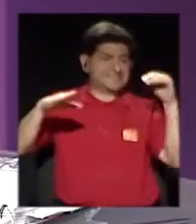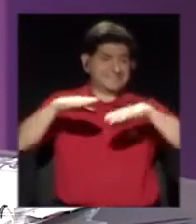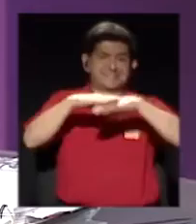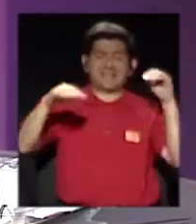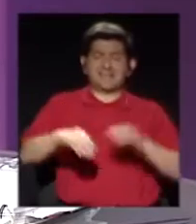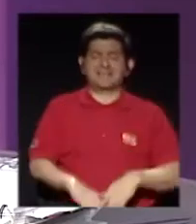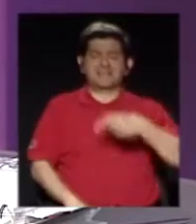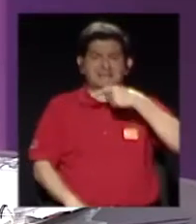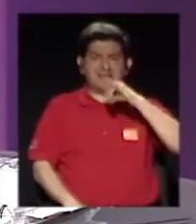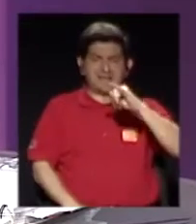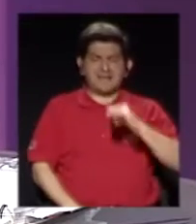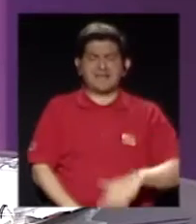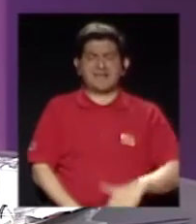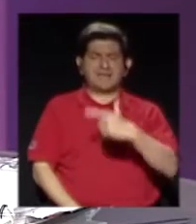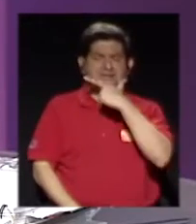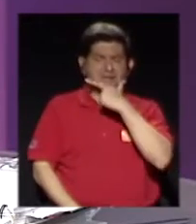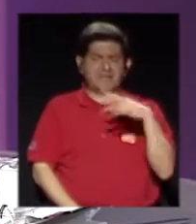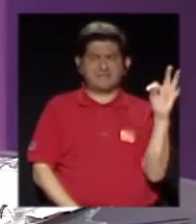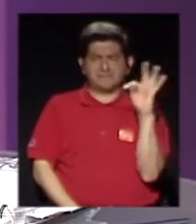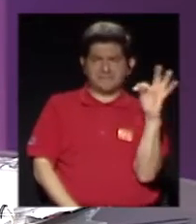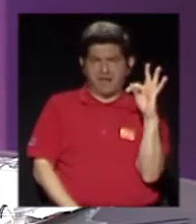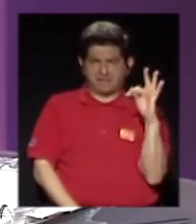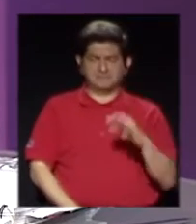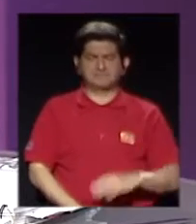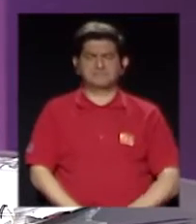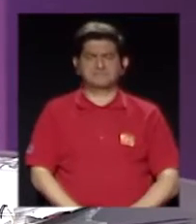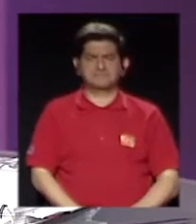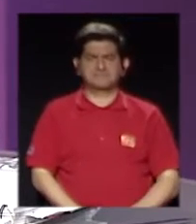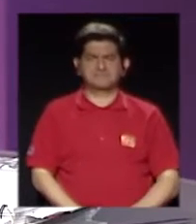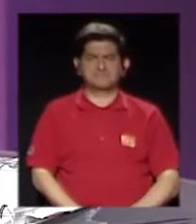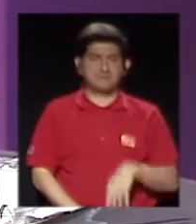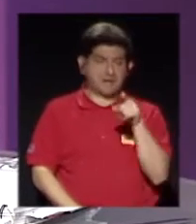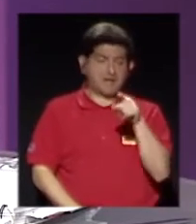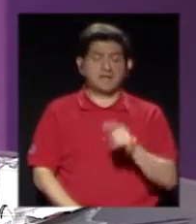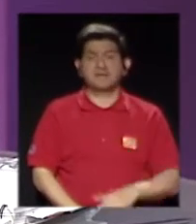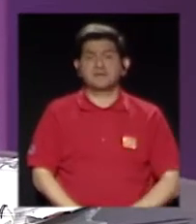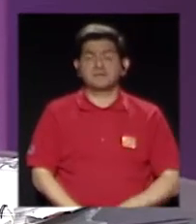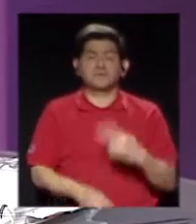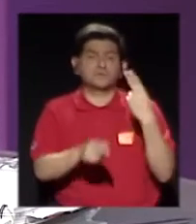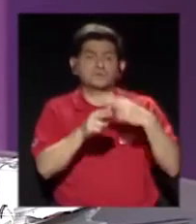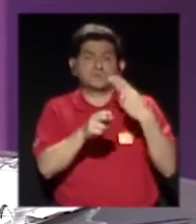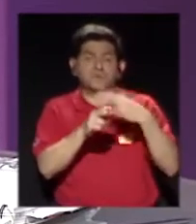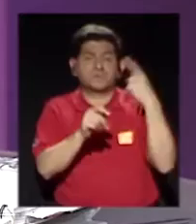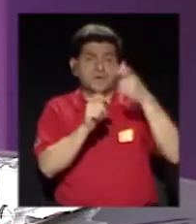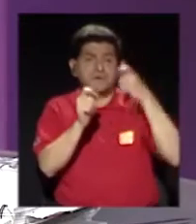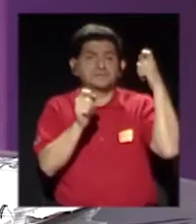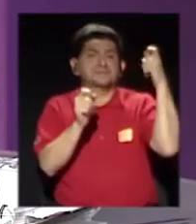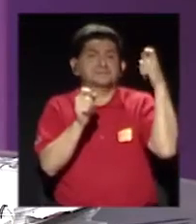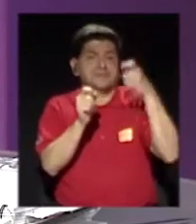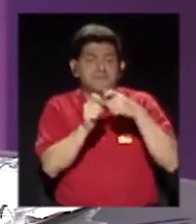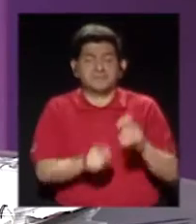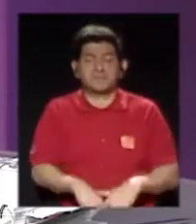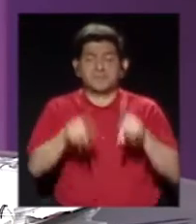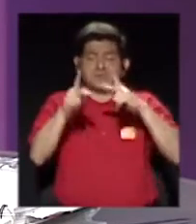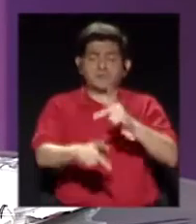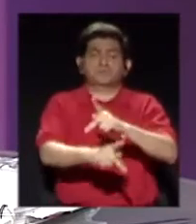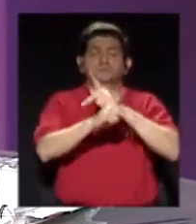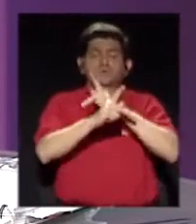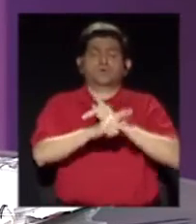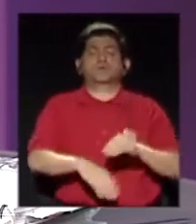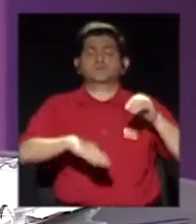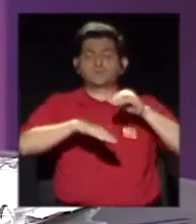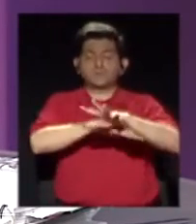gays lesbianas transexuales a quienes llamamos precisamente refugiados por